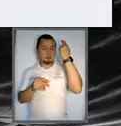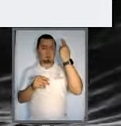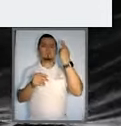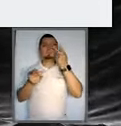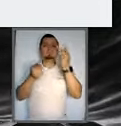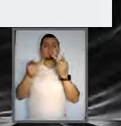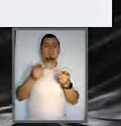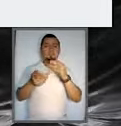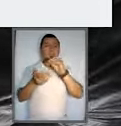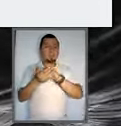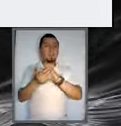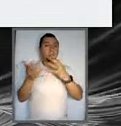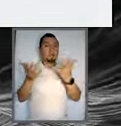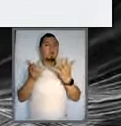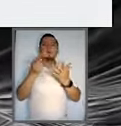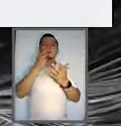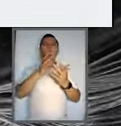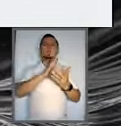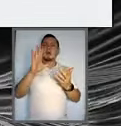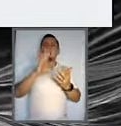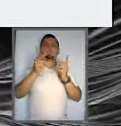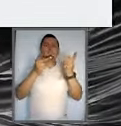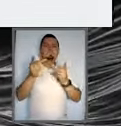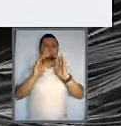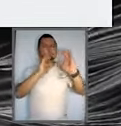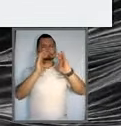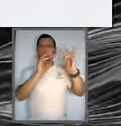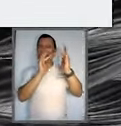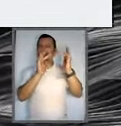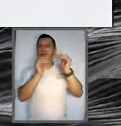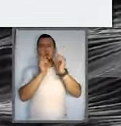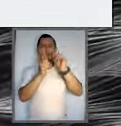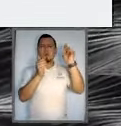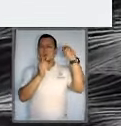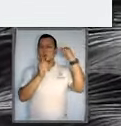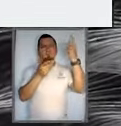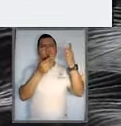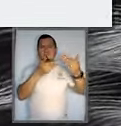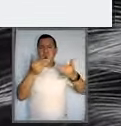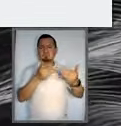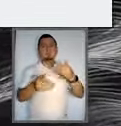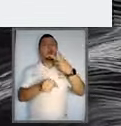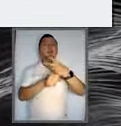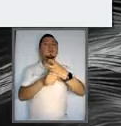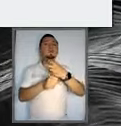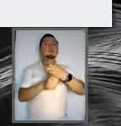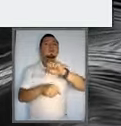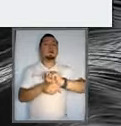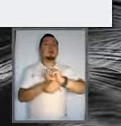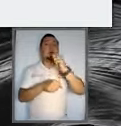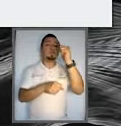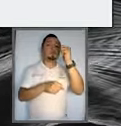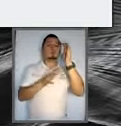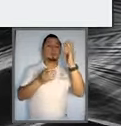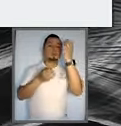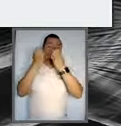que van a la educación superior, decirles que ya tenemos un diálogo constante. Como ustedes saben, hasta la segunda semana de agosto se tendrá